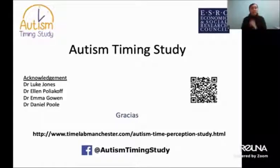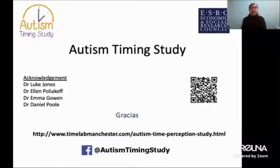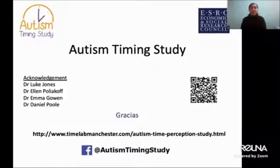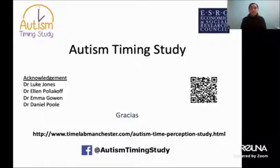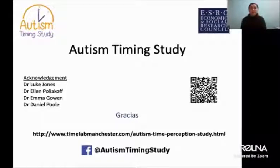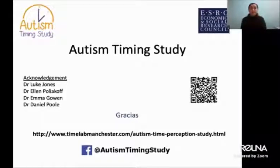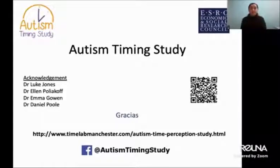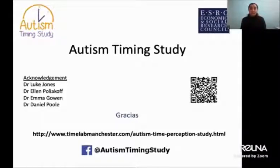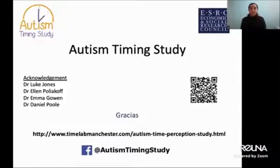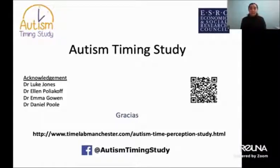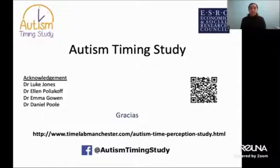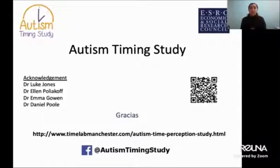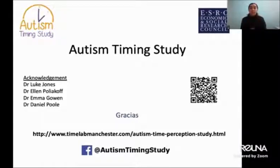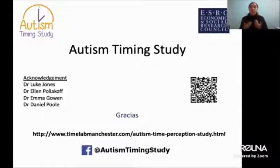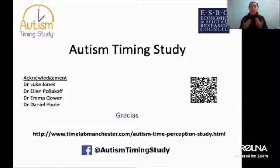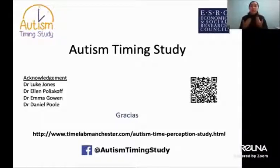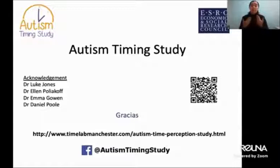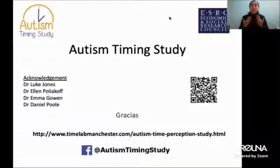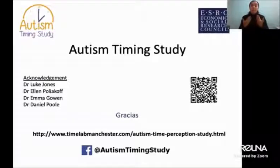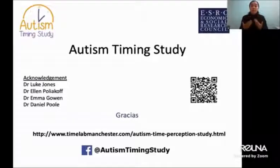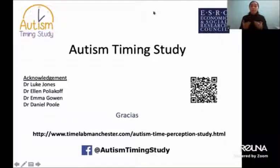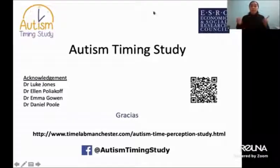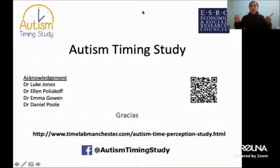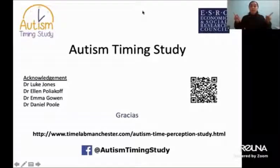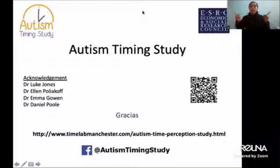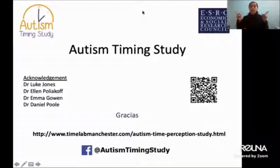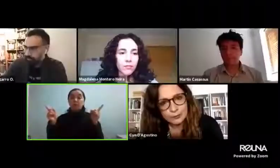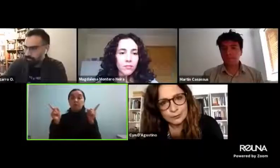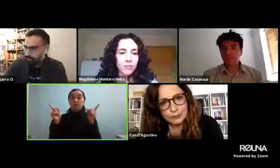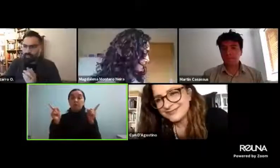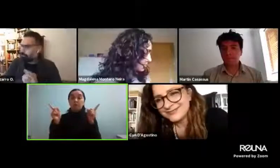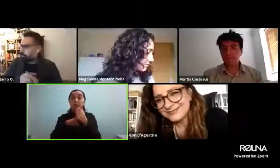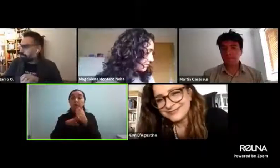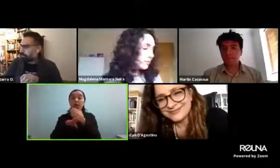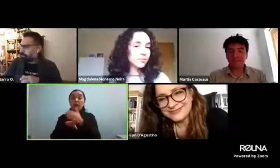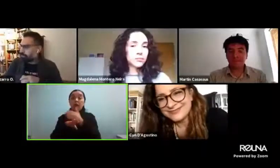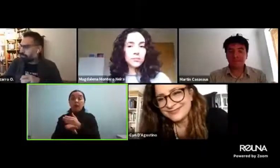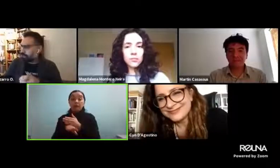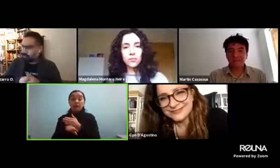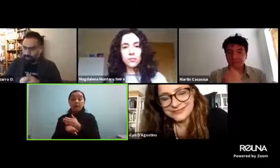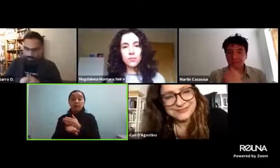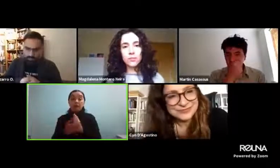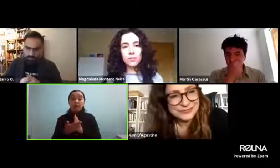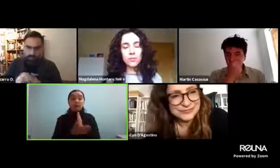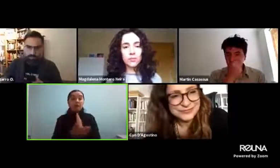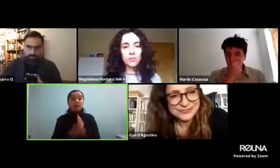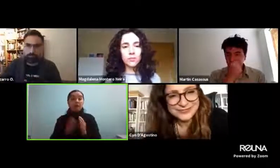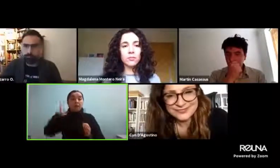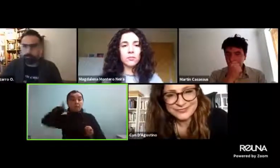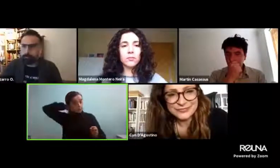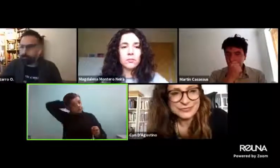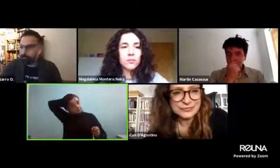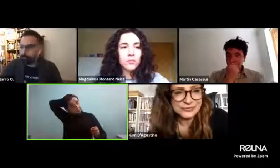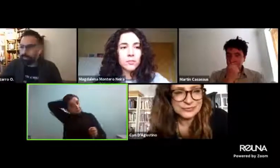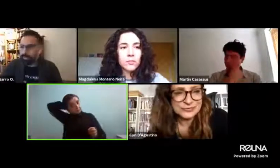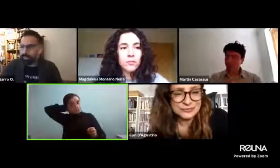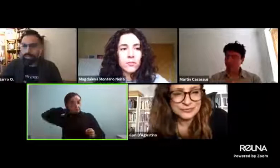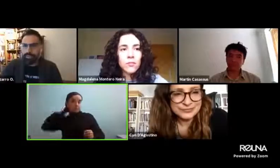yo creo que haciendo un poco un resumen y antes de pasar a la fase donde vamos a resolver algunas preguntas